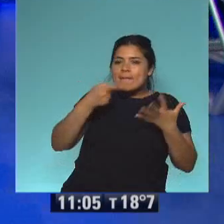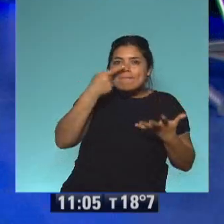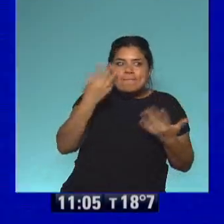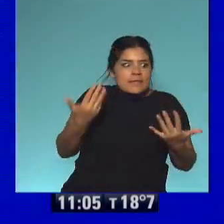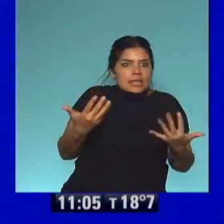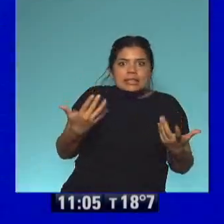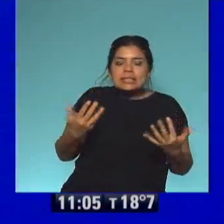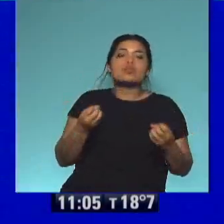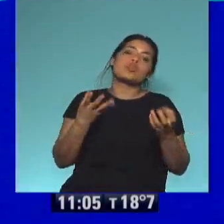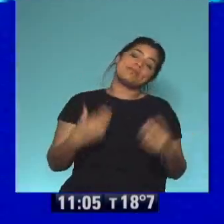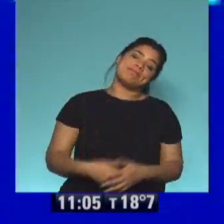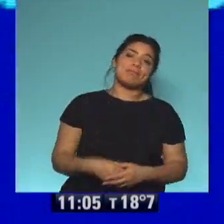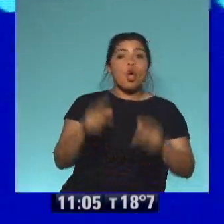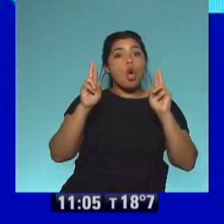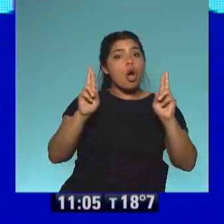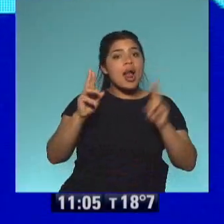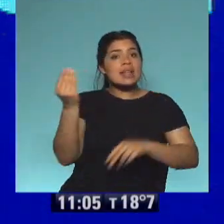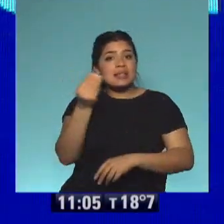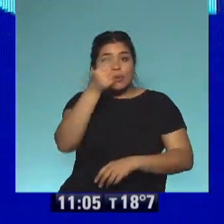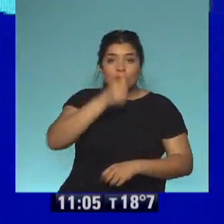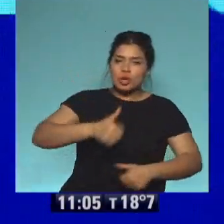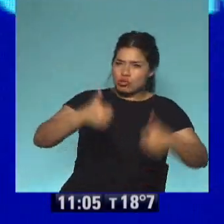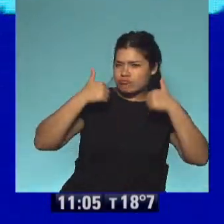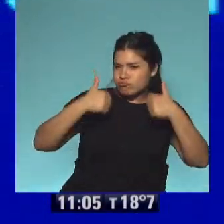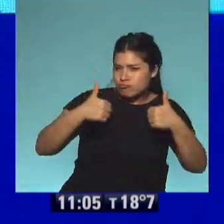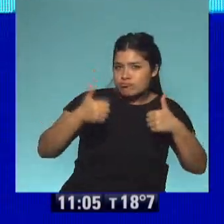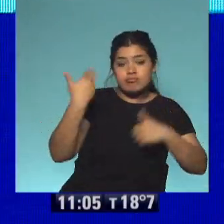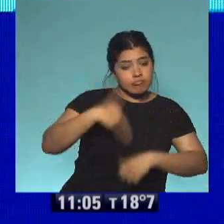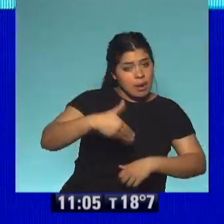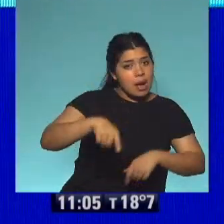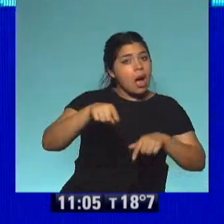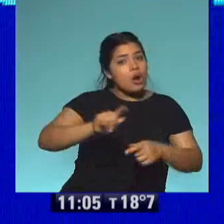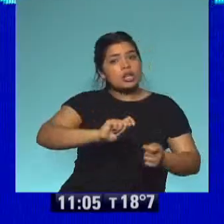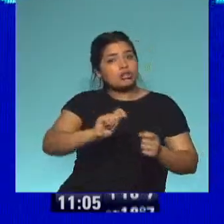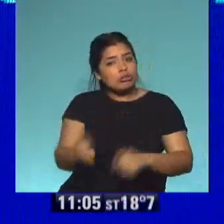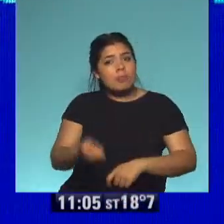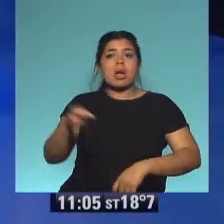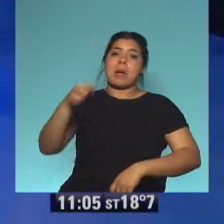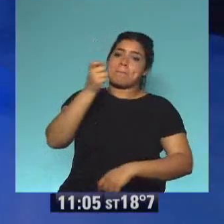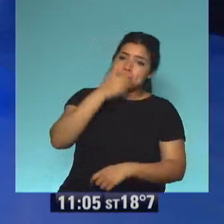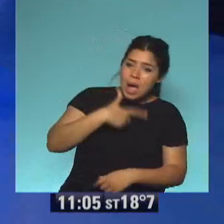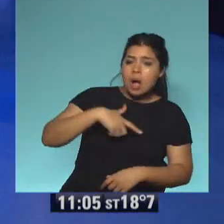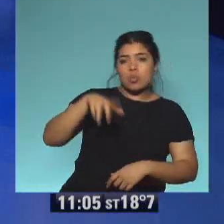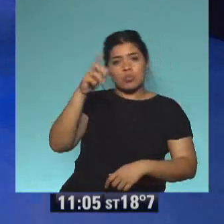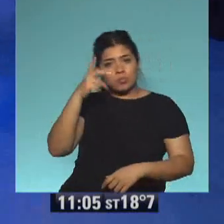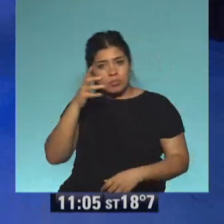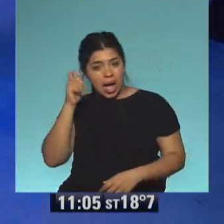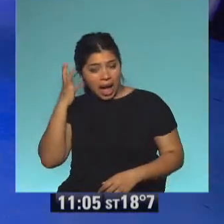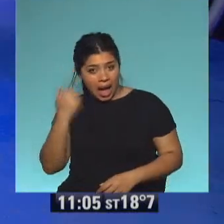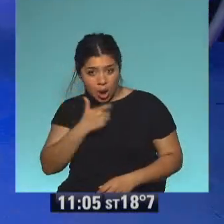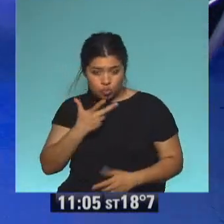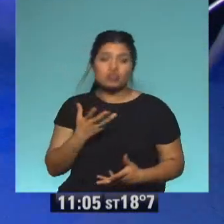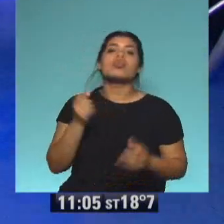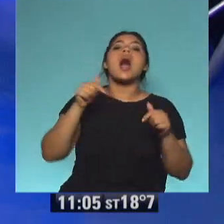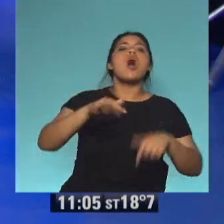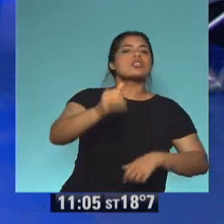ir. Que tengan un hermoso fin de semana. Se quedan con Mau y con Agus, que seguramente tienen una clase espectacular. Y gritamos en casa bien fuerte.